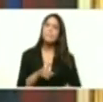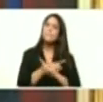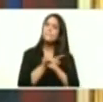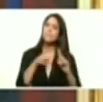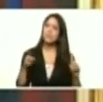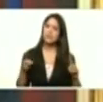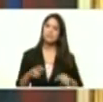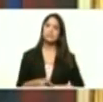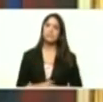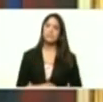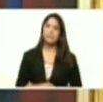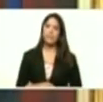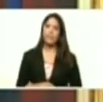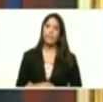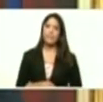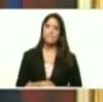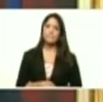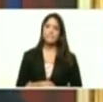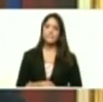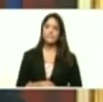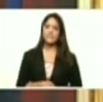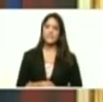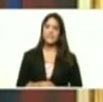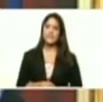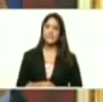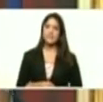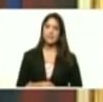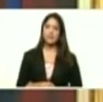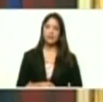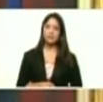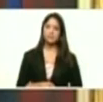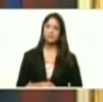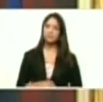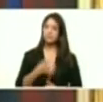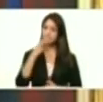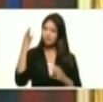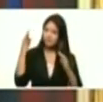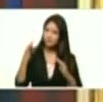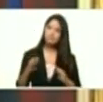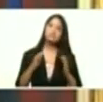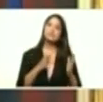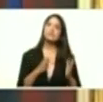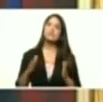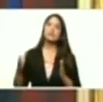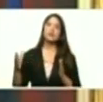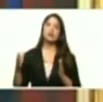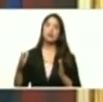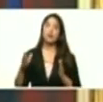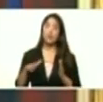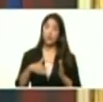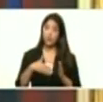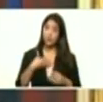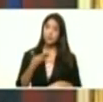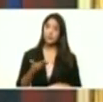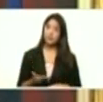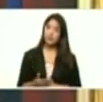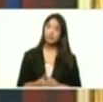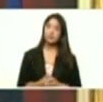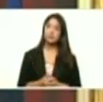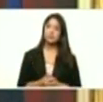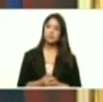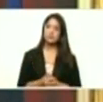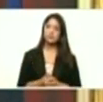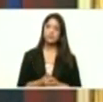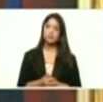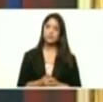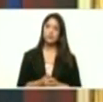damos un batazo, pues, certero para anotar a